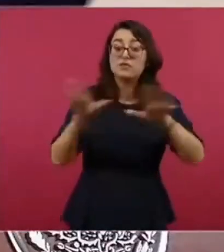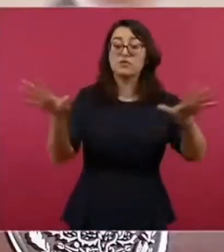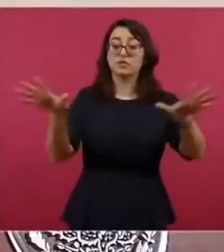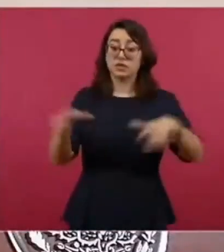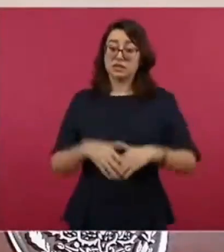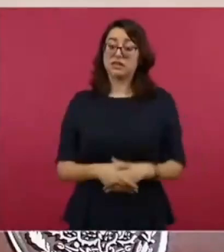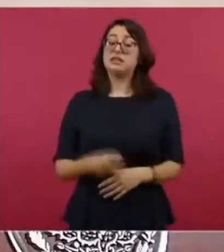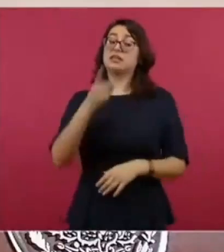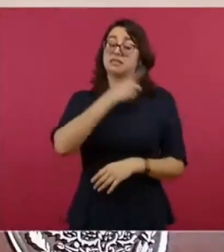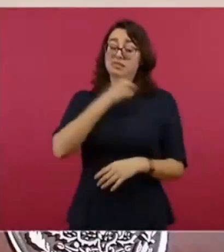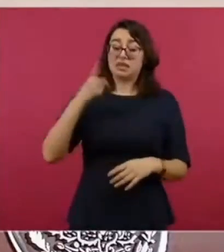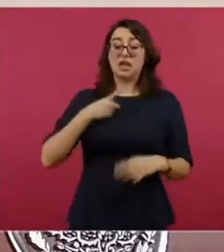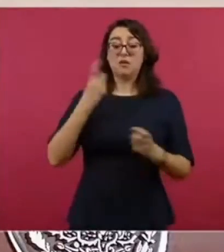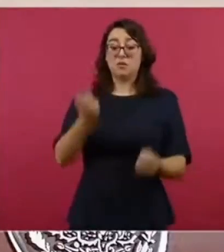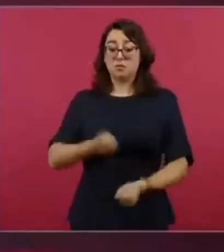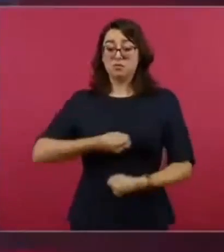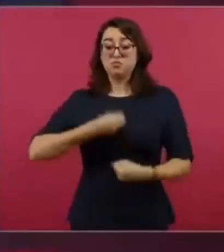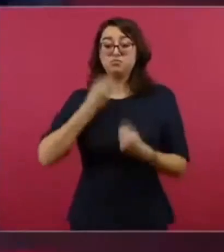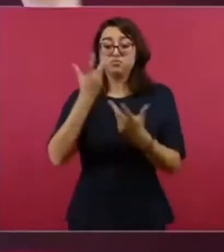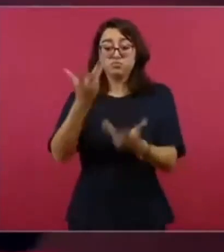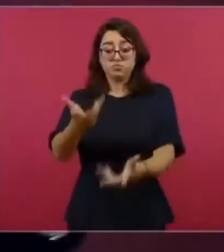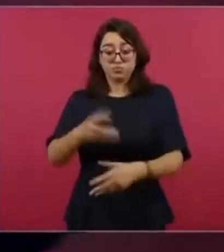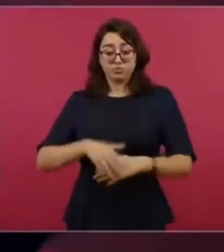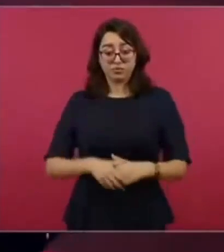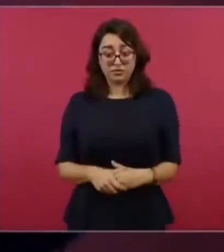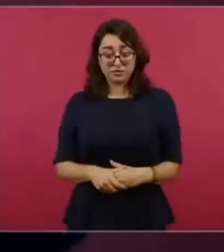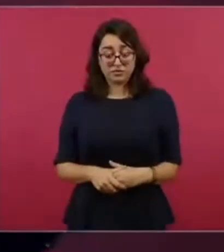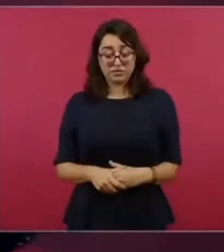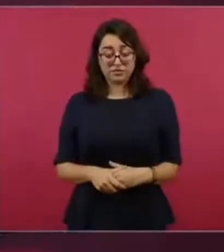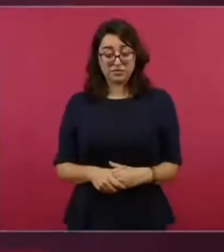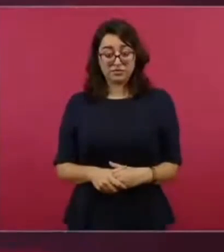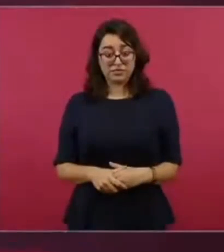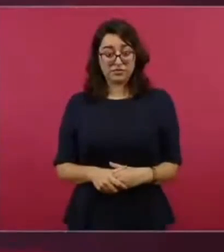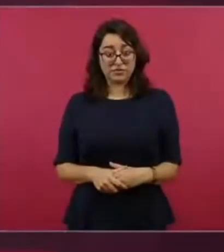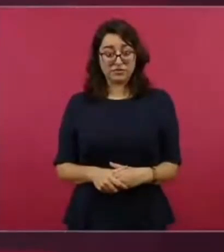que se sepa que no existe